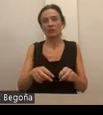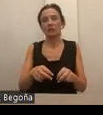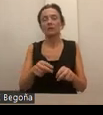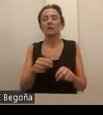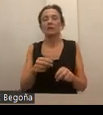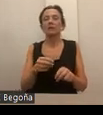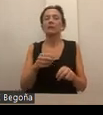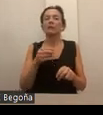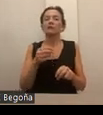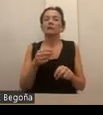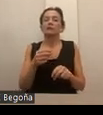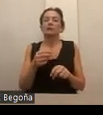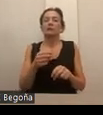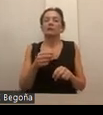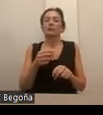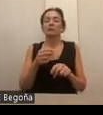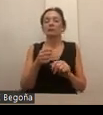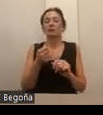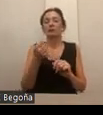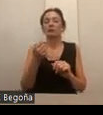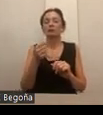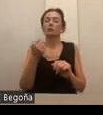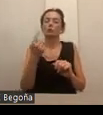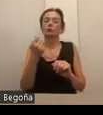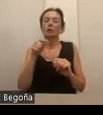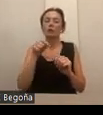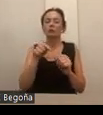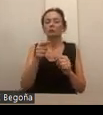un producto a partir de varios suplementos